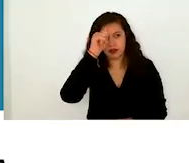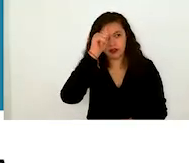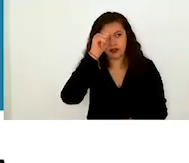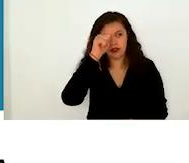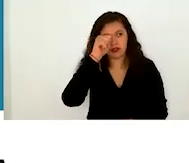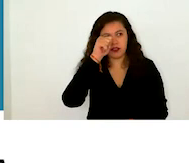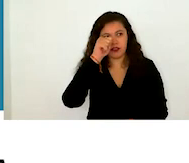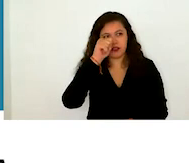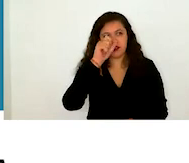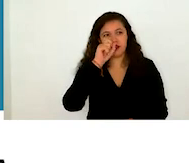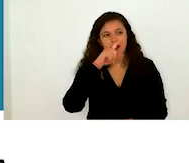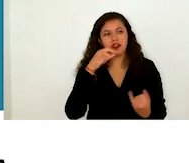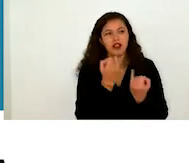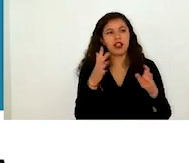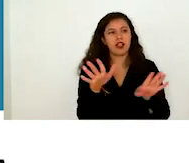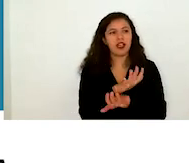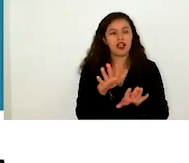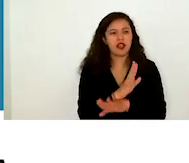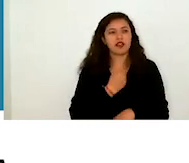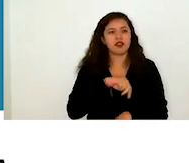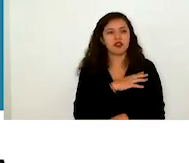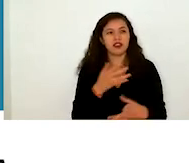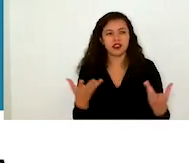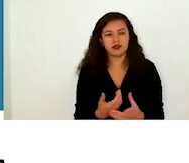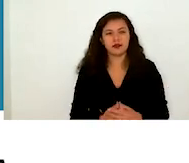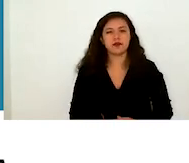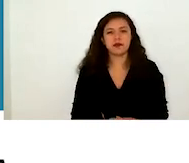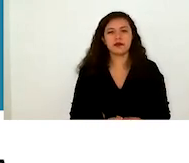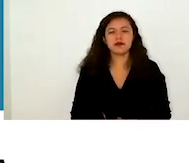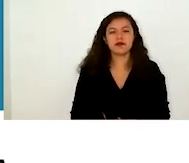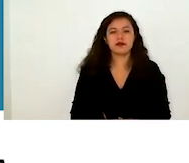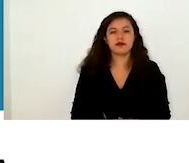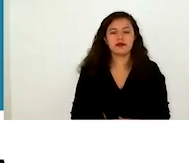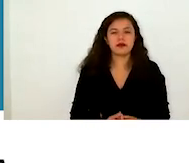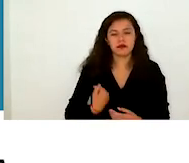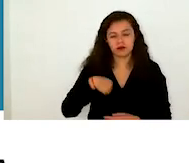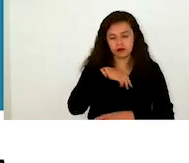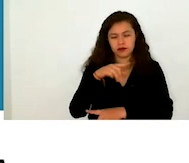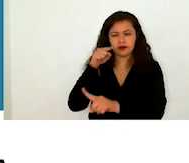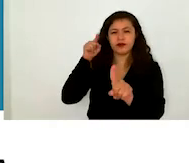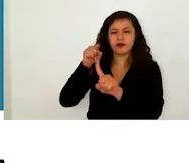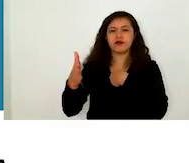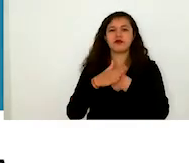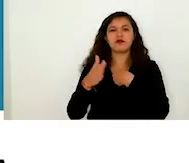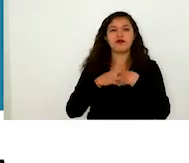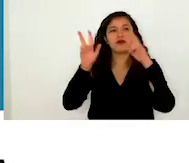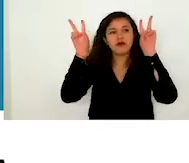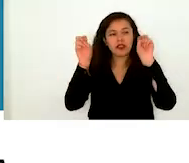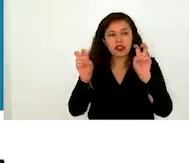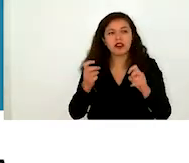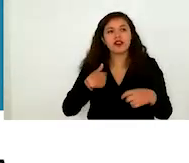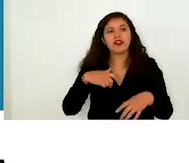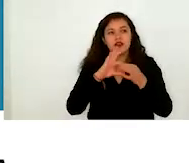este de estos cambios que nos podríamos ir haciendo pero lo vamos a enfocar en los siguientes temas lo volvió